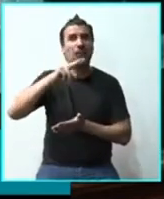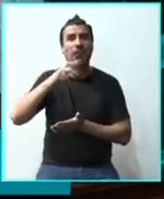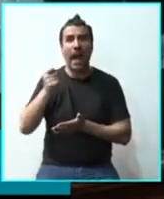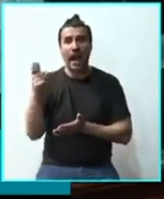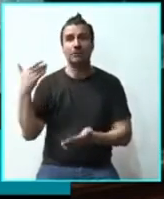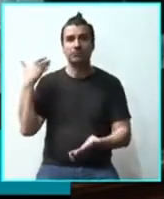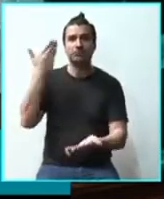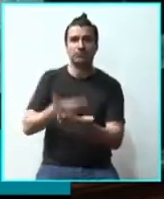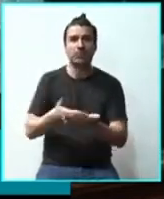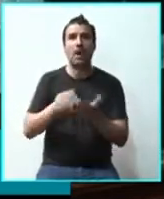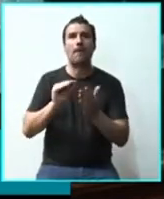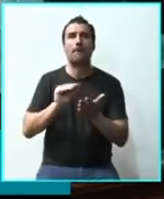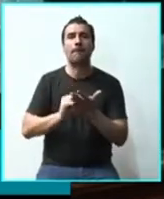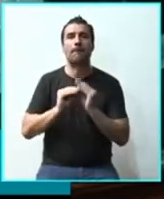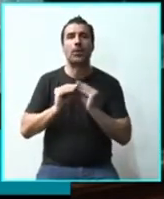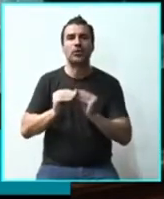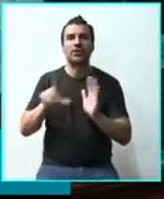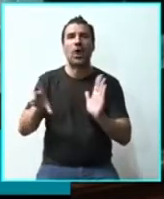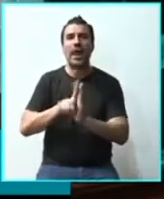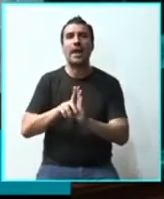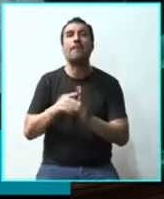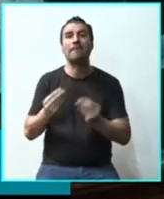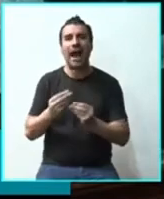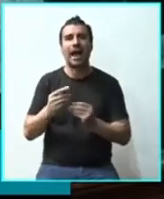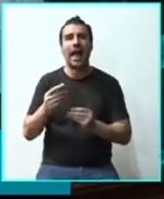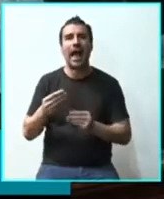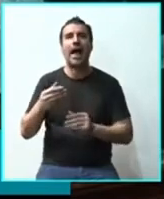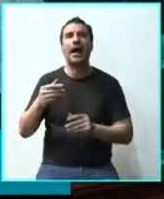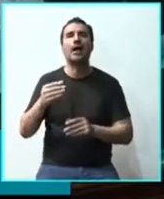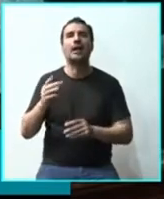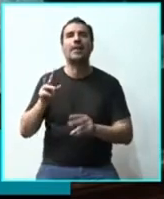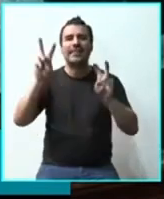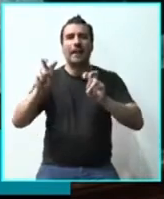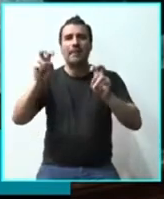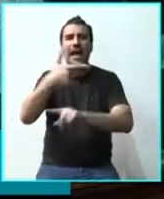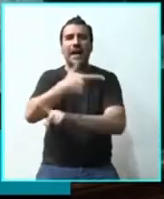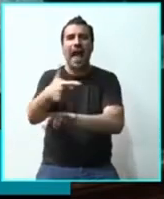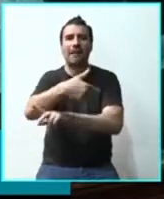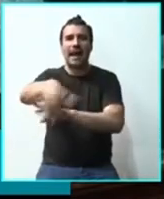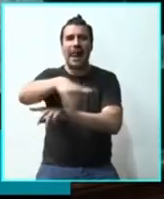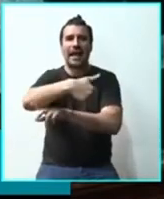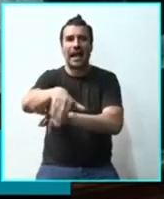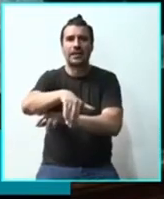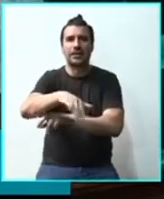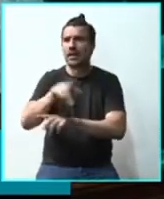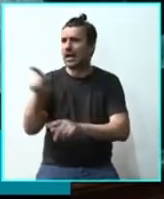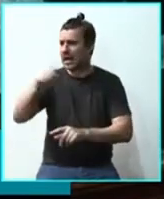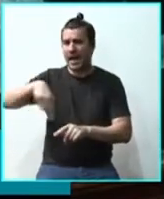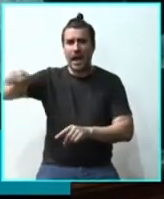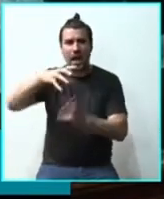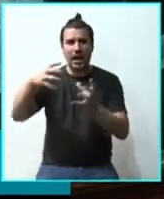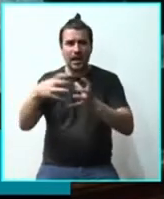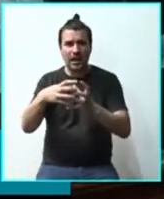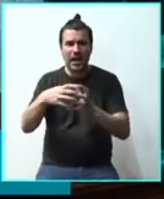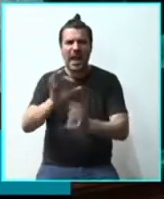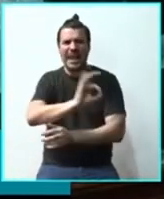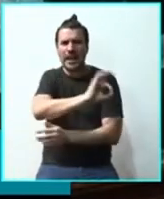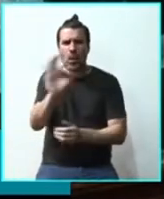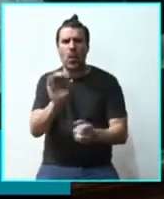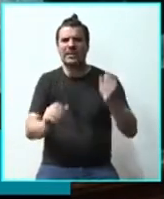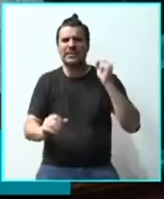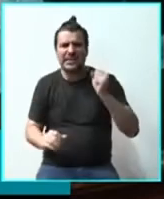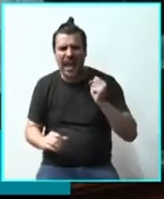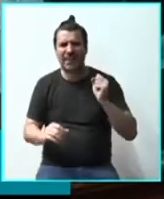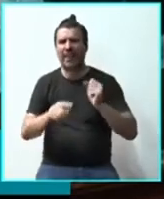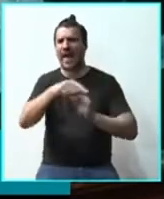ultraderecha, ni lo moderado. Nadie presentó proyecto de ley, ni para regularla ni para prohibirla. Y hoy se rasgan las vestiduras con que no puede existir algo